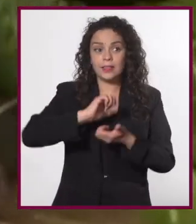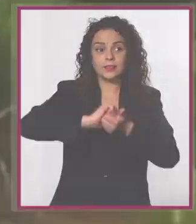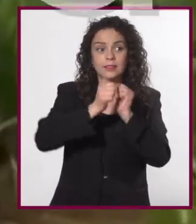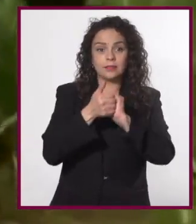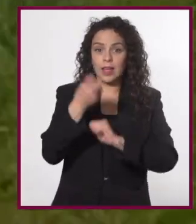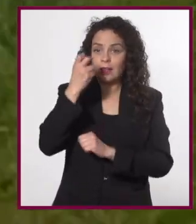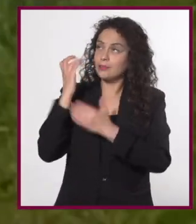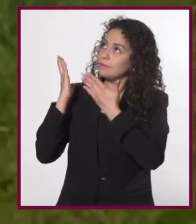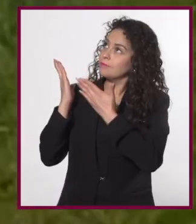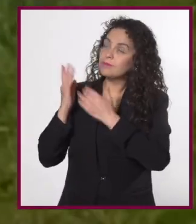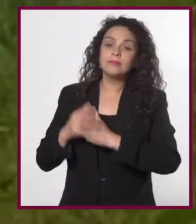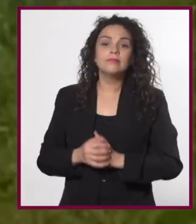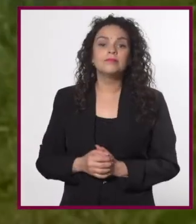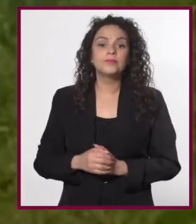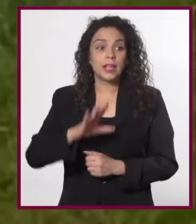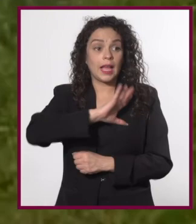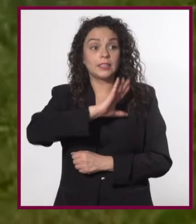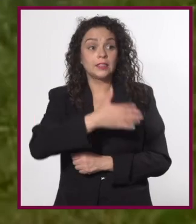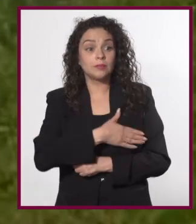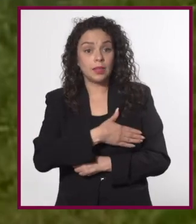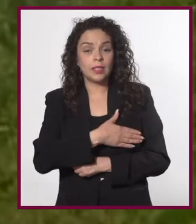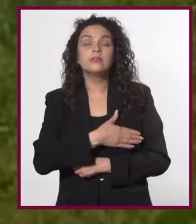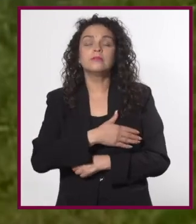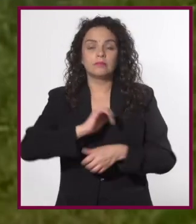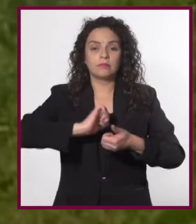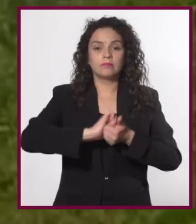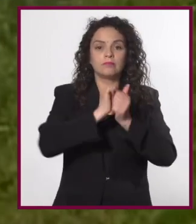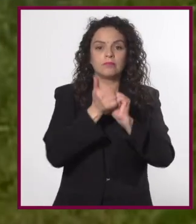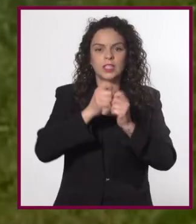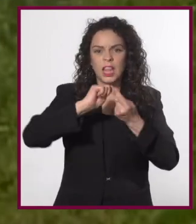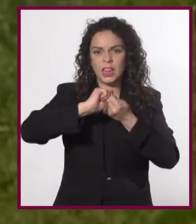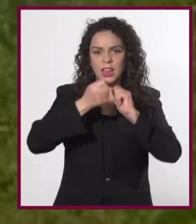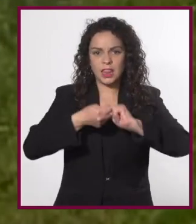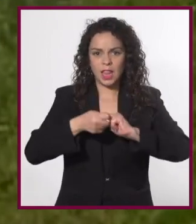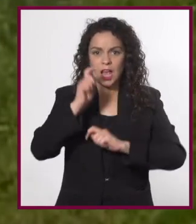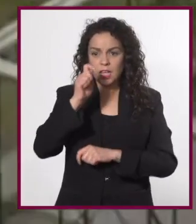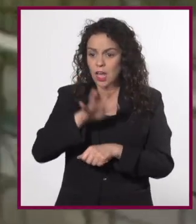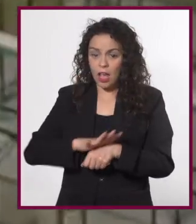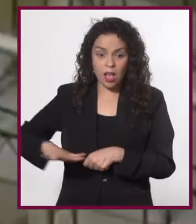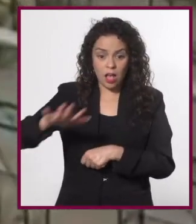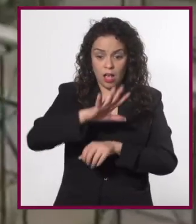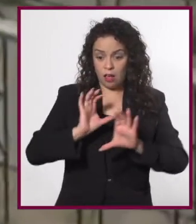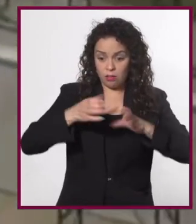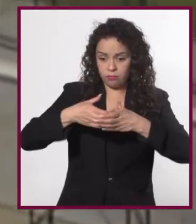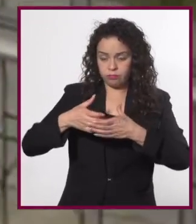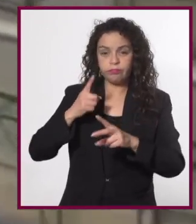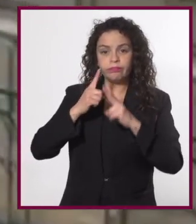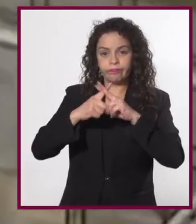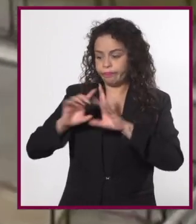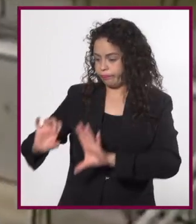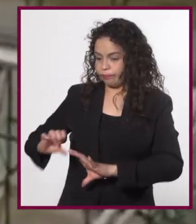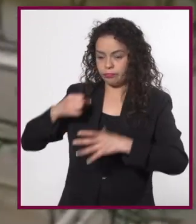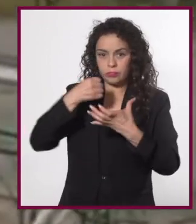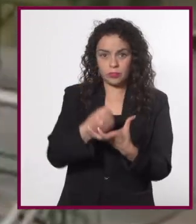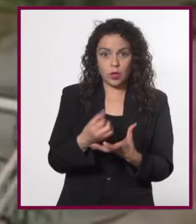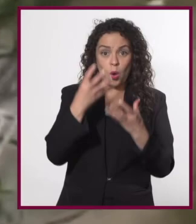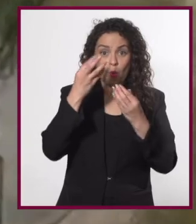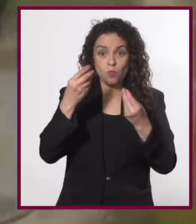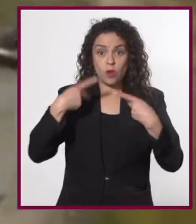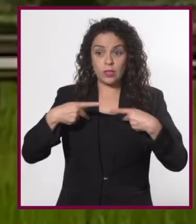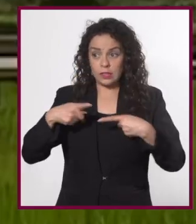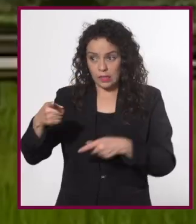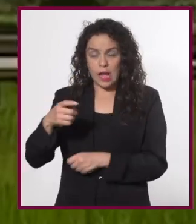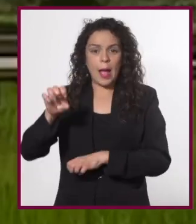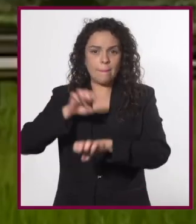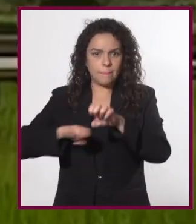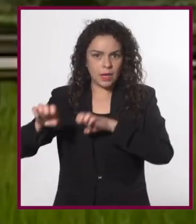como crowdfunding y en español se ha traducido como financiación colectiva, es decir, la unión de muchos